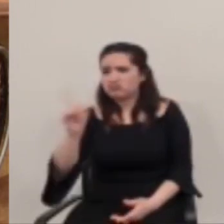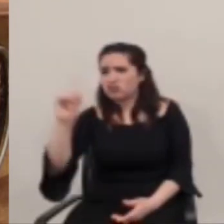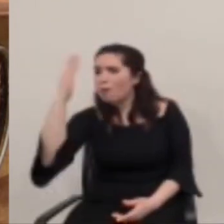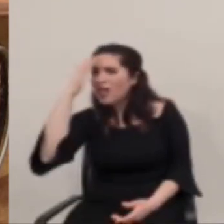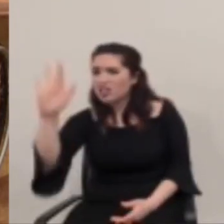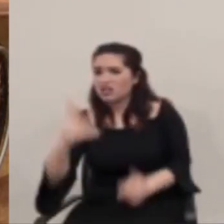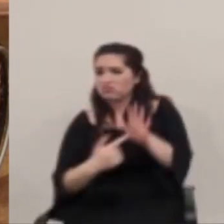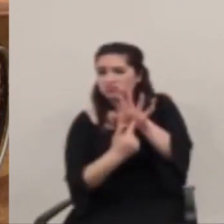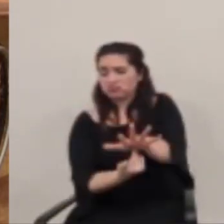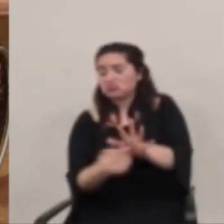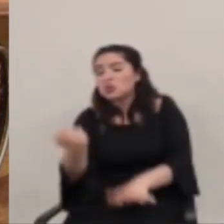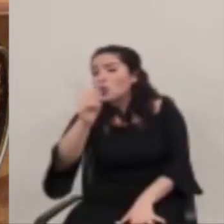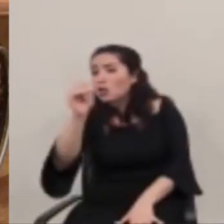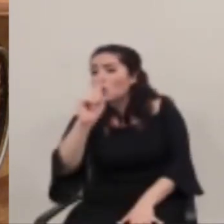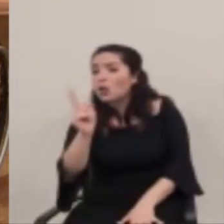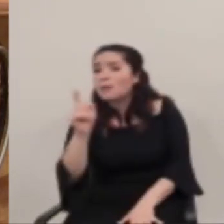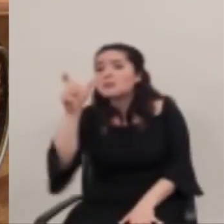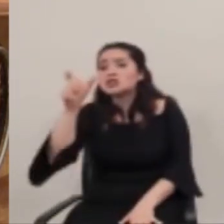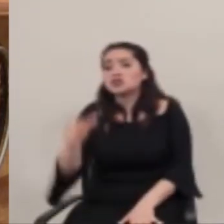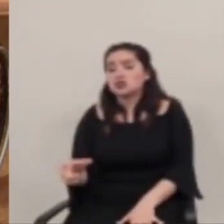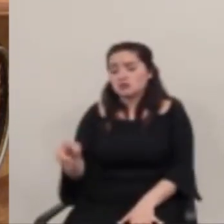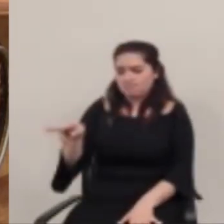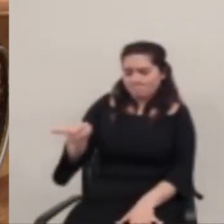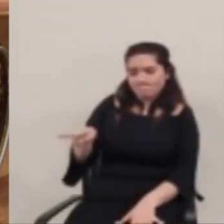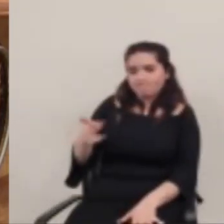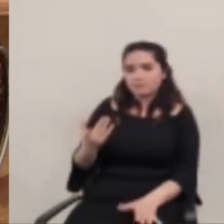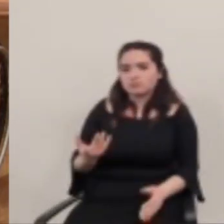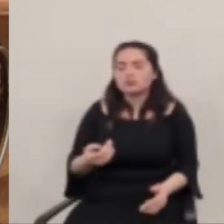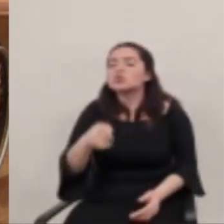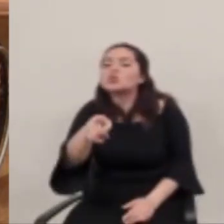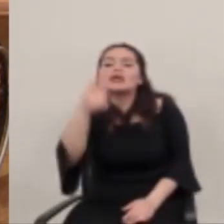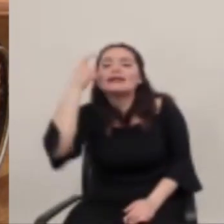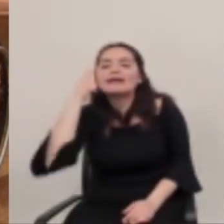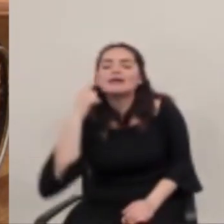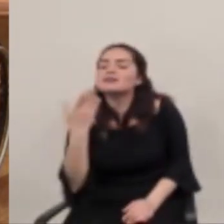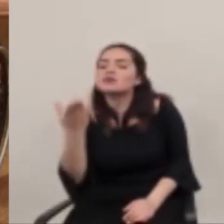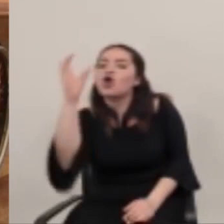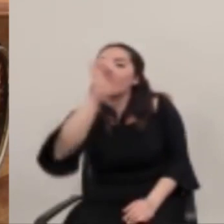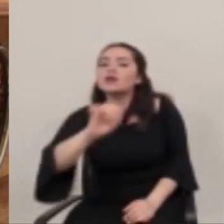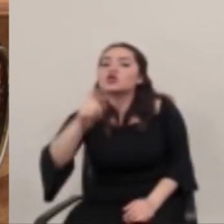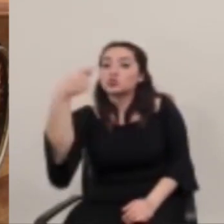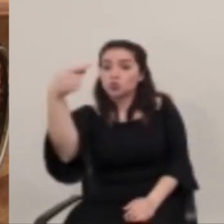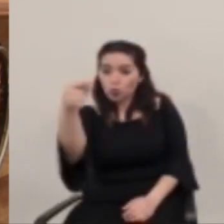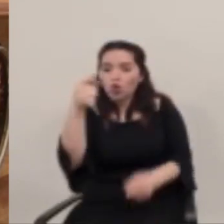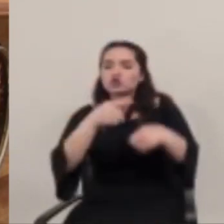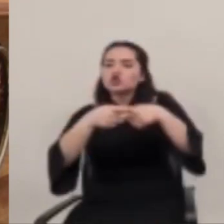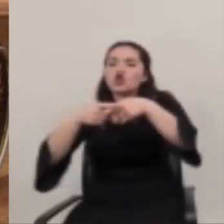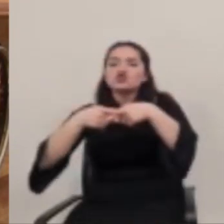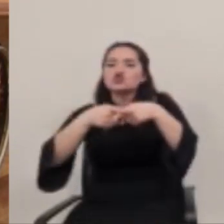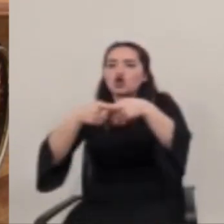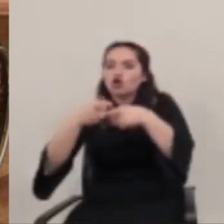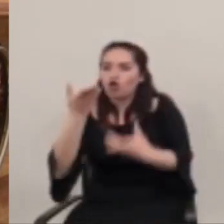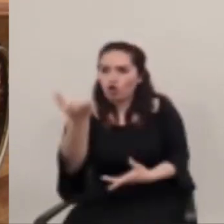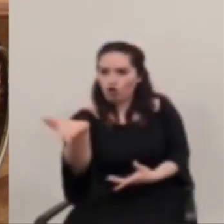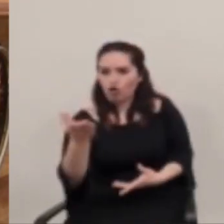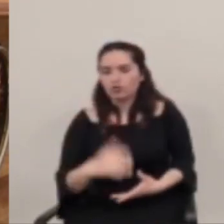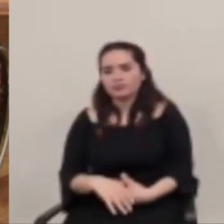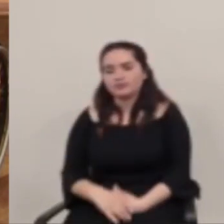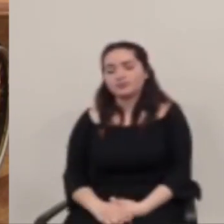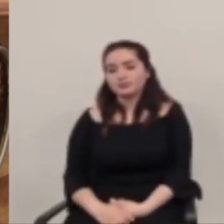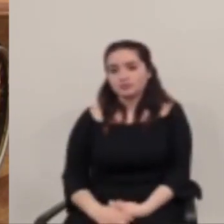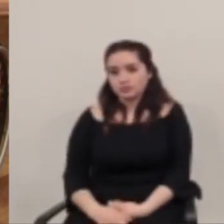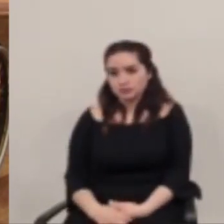detrás de la persona que discrimina. Entonces, ¿qué crees tú como sociólogo? ¿Cómo lo has pensado tú?